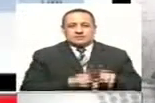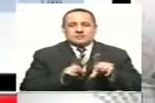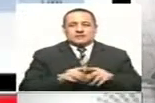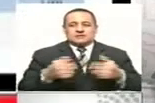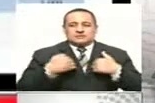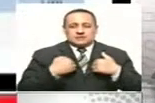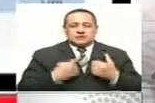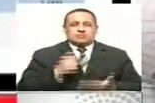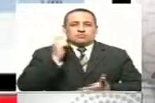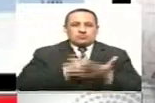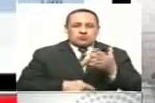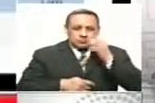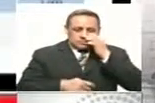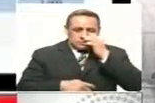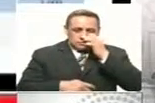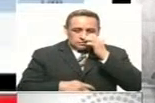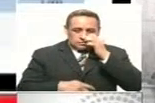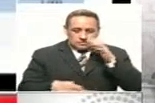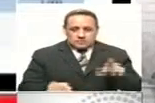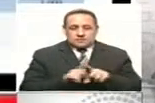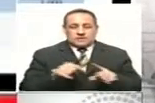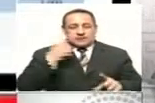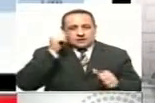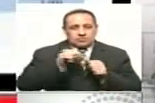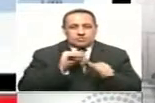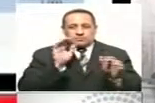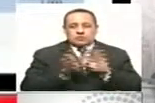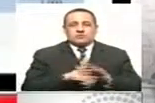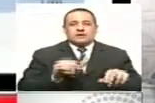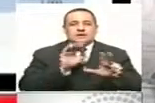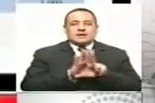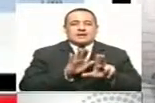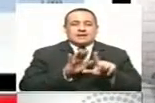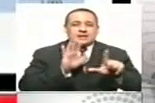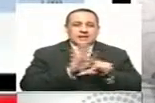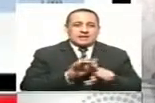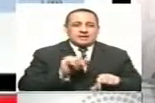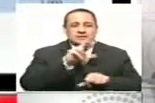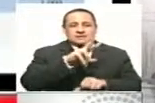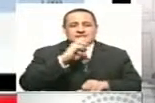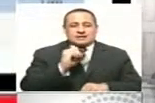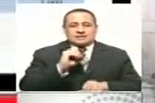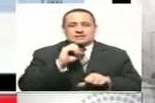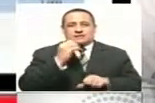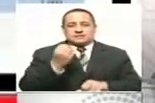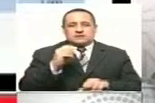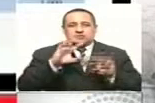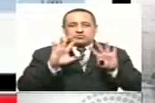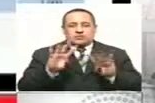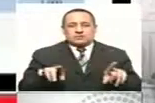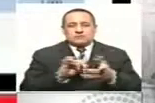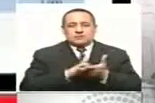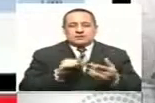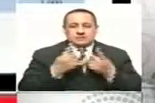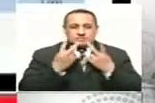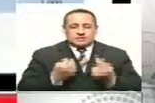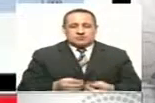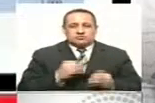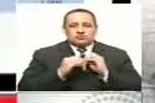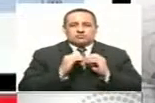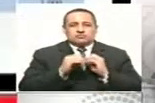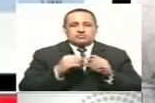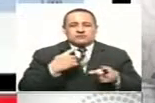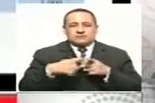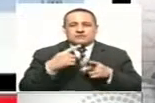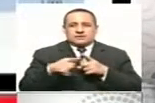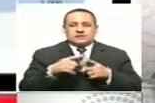beneficios tributarios, digamos, conforme a la ley 30309, aquellas empresas que quieren realizar este tipo